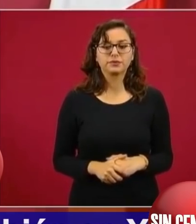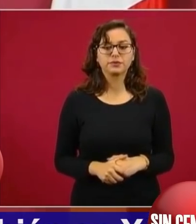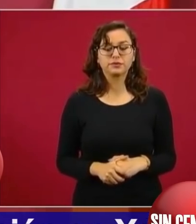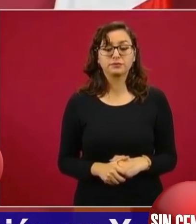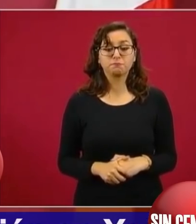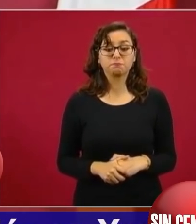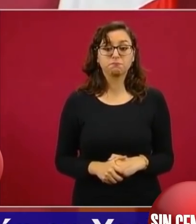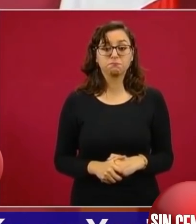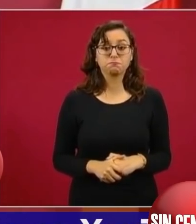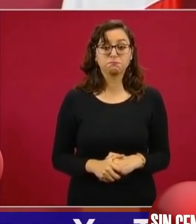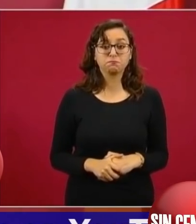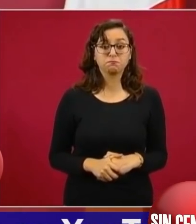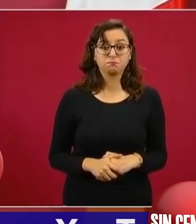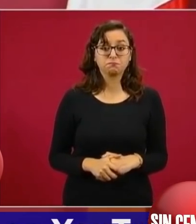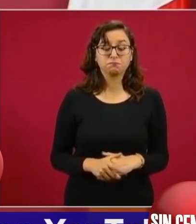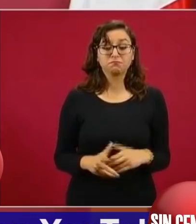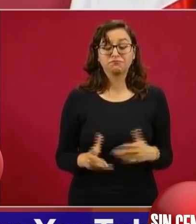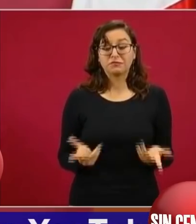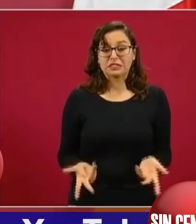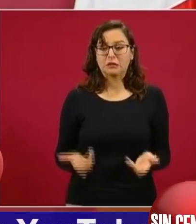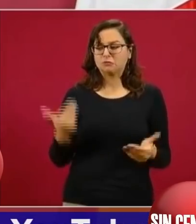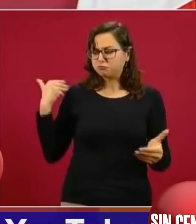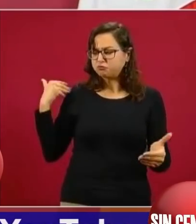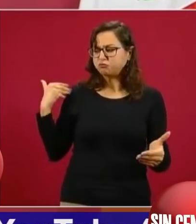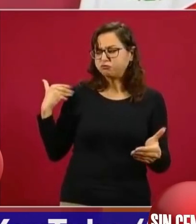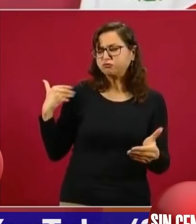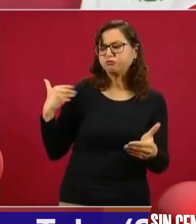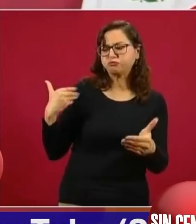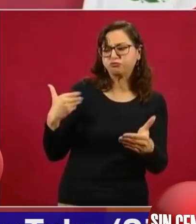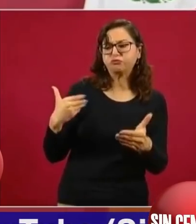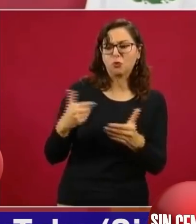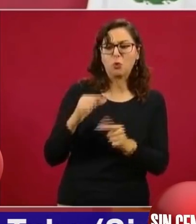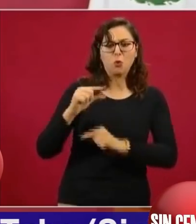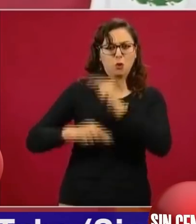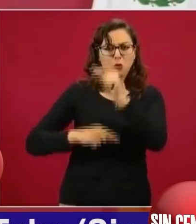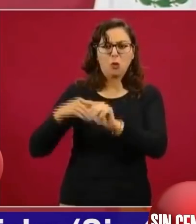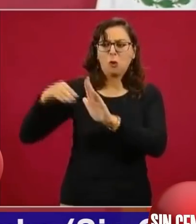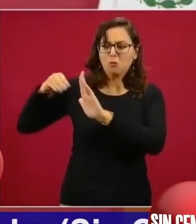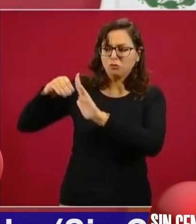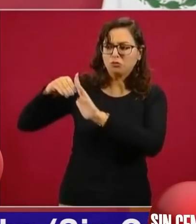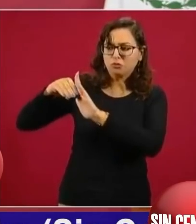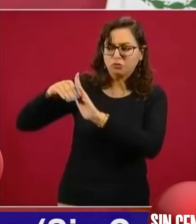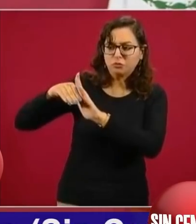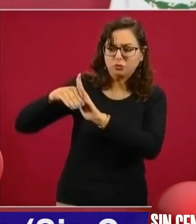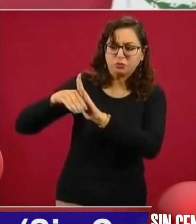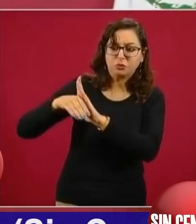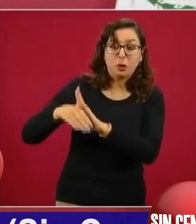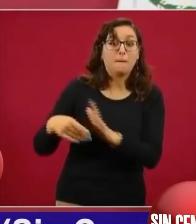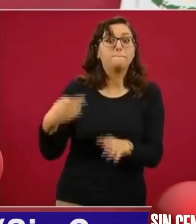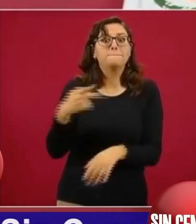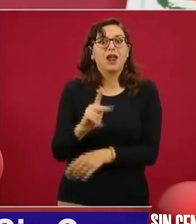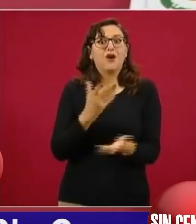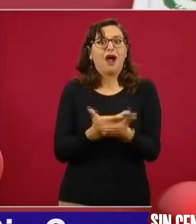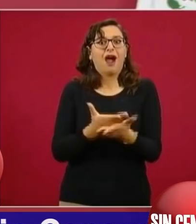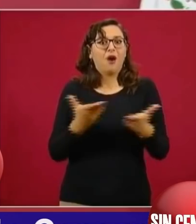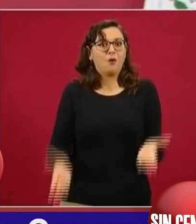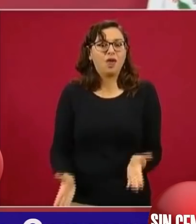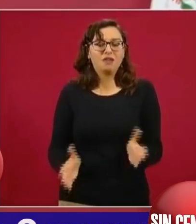Como no les dio tiempo de consumar la destrucción de estas dos